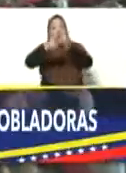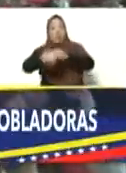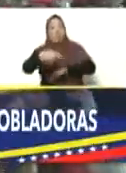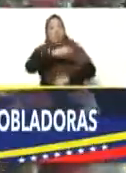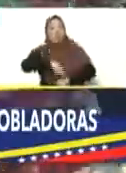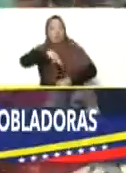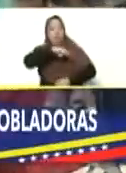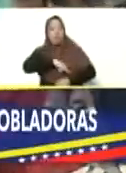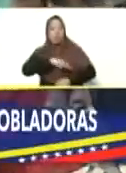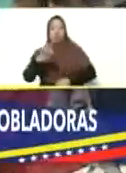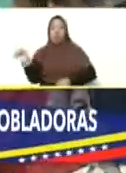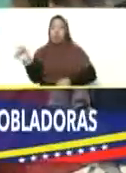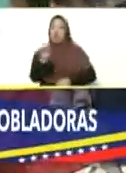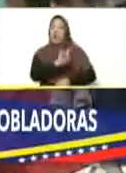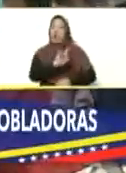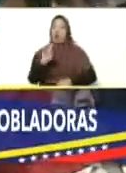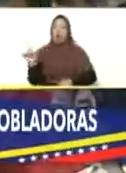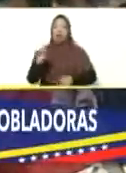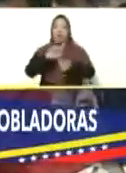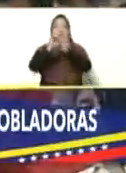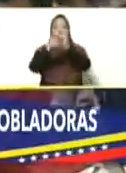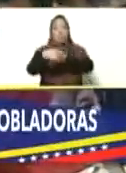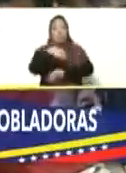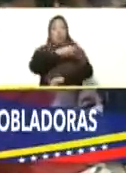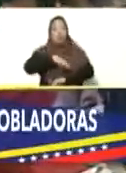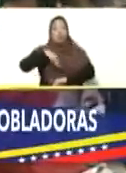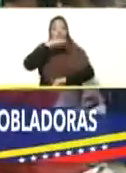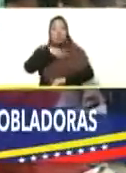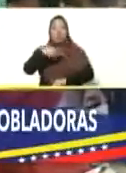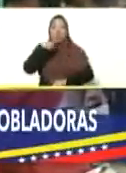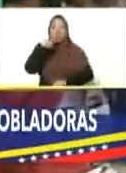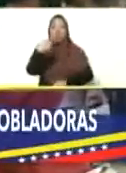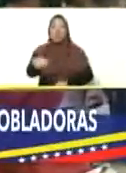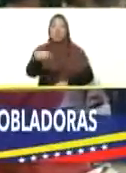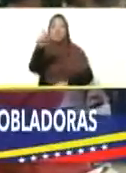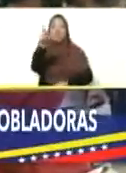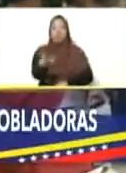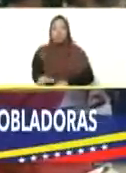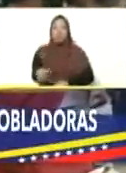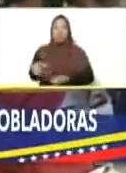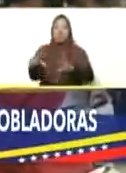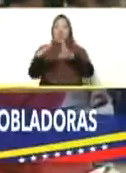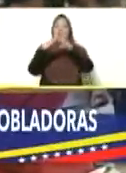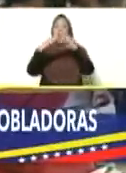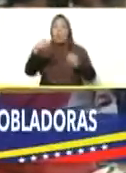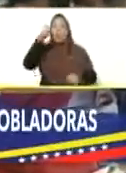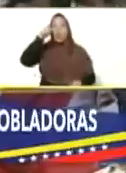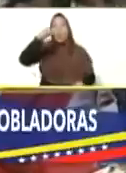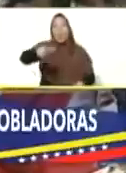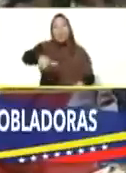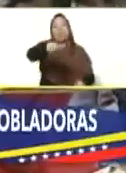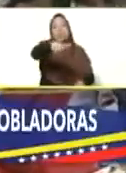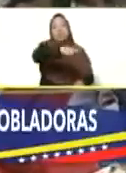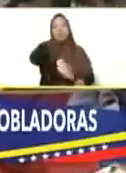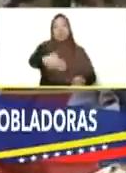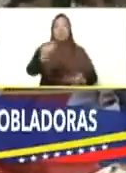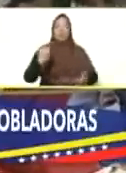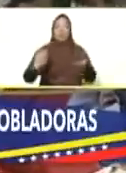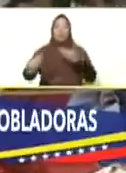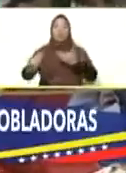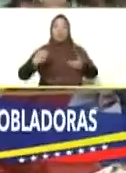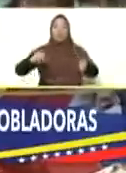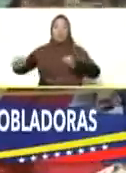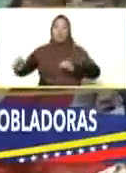nosotros no venimos a decir que cambiar ministro le venimos a decir que ponga todo al servicio del